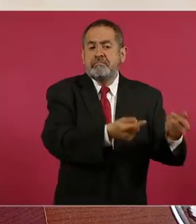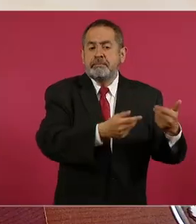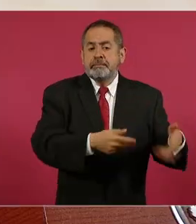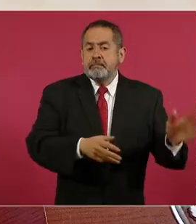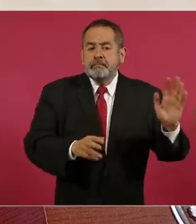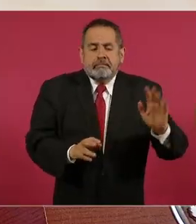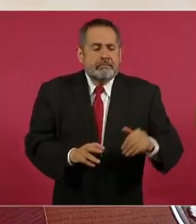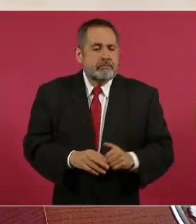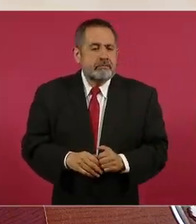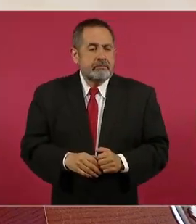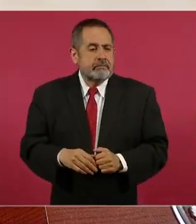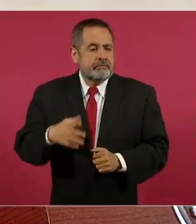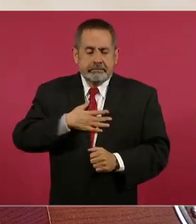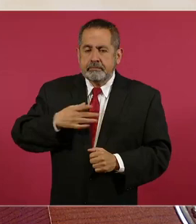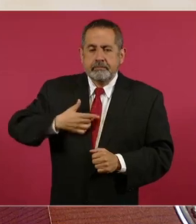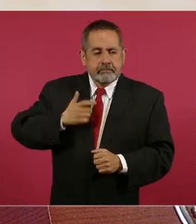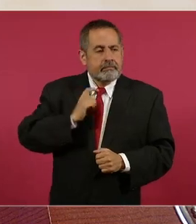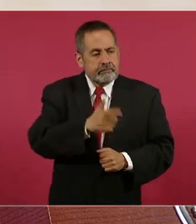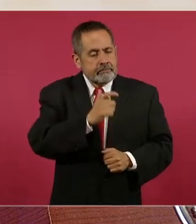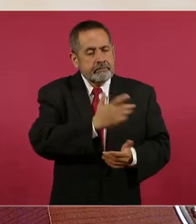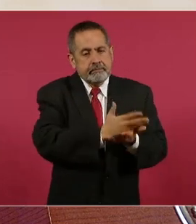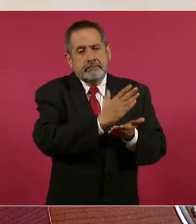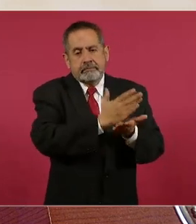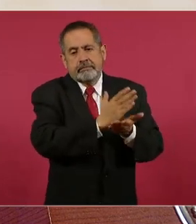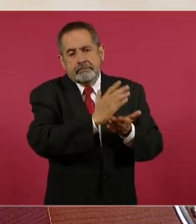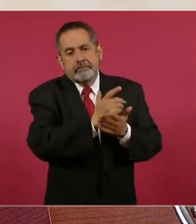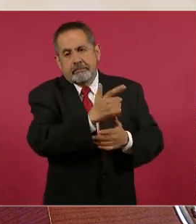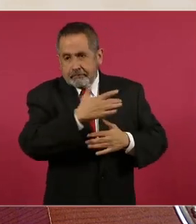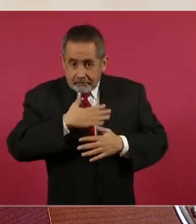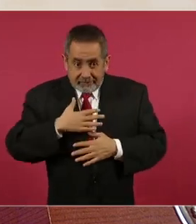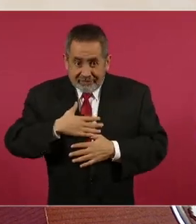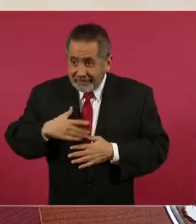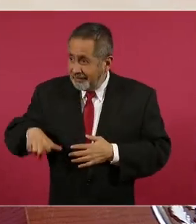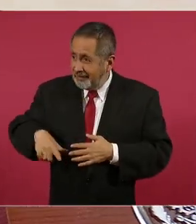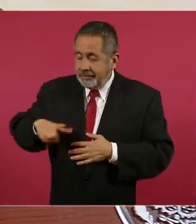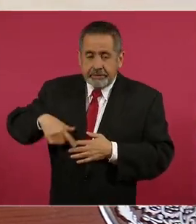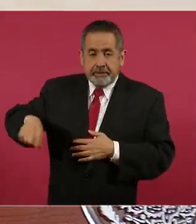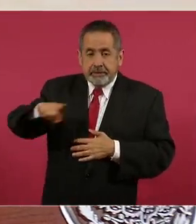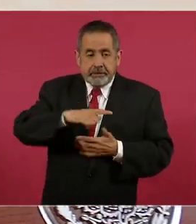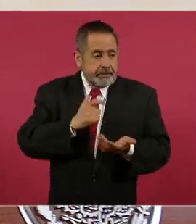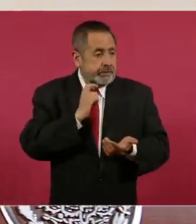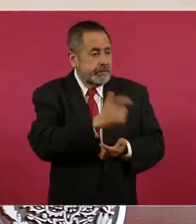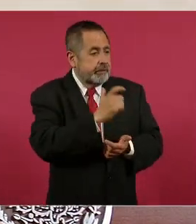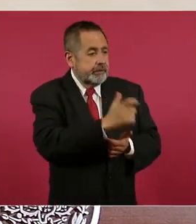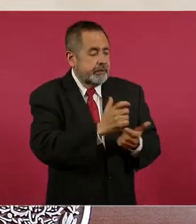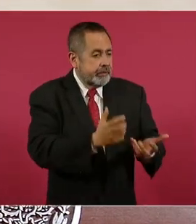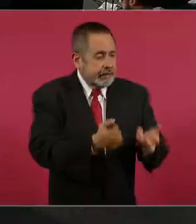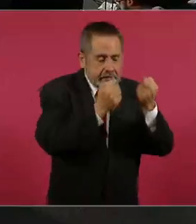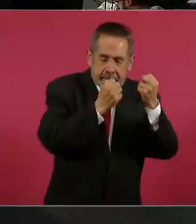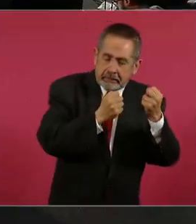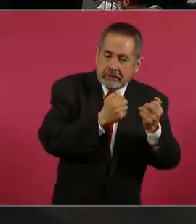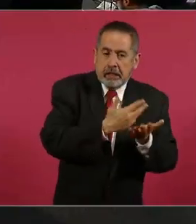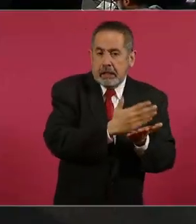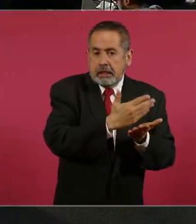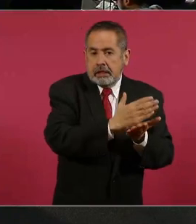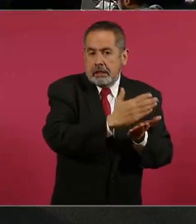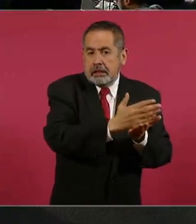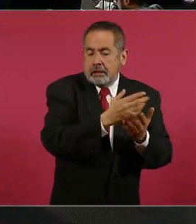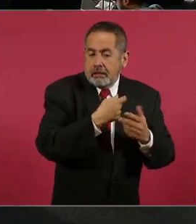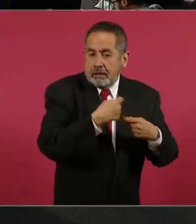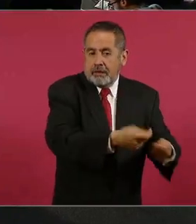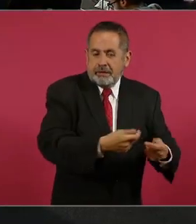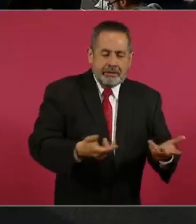y luego con dinero del pueblo se rescató a los banqueros.